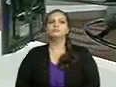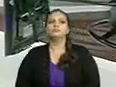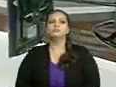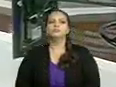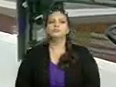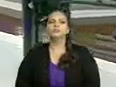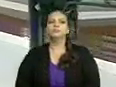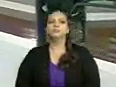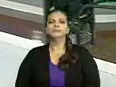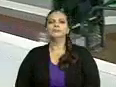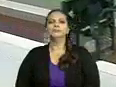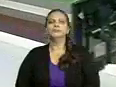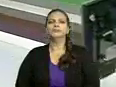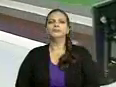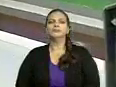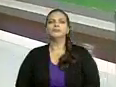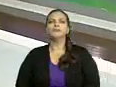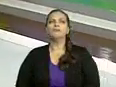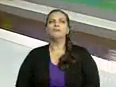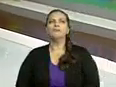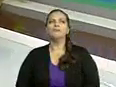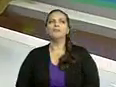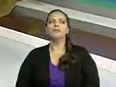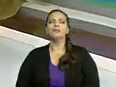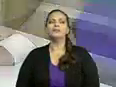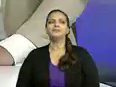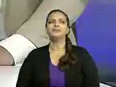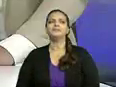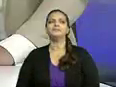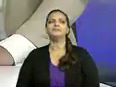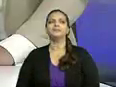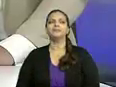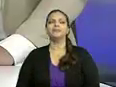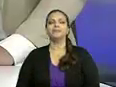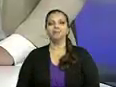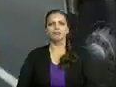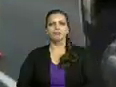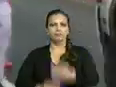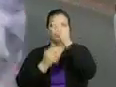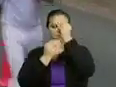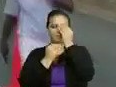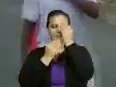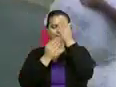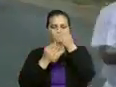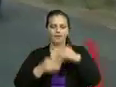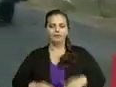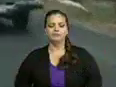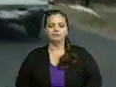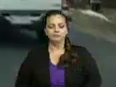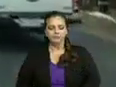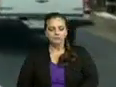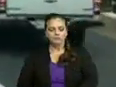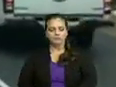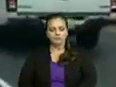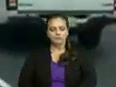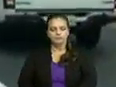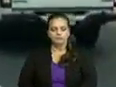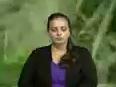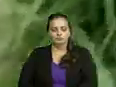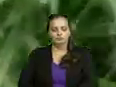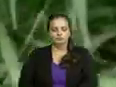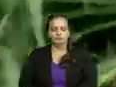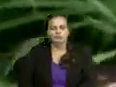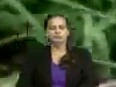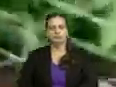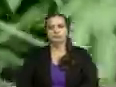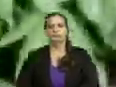Y una persona murió y otras tres resultaron heridas en un accidente de tránsito precisamente registrado en